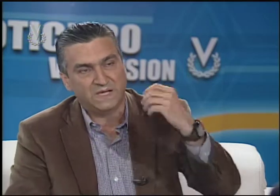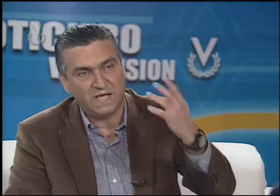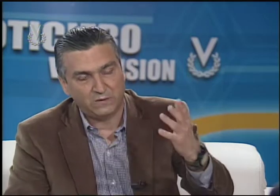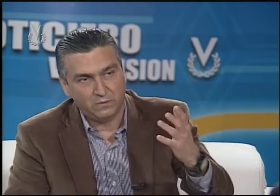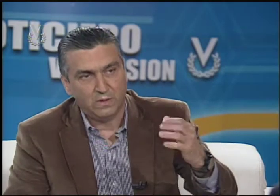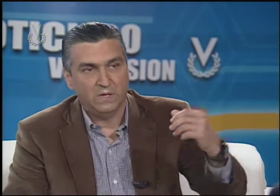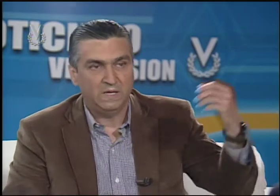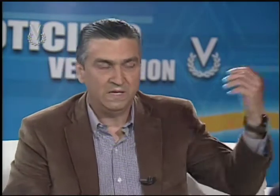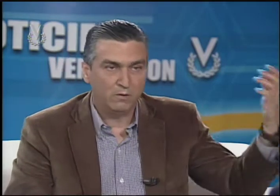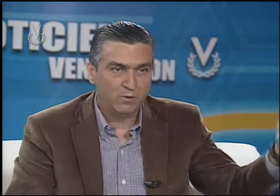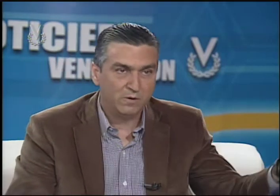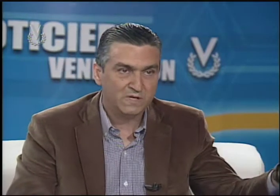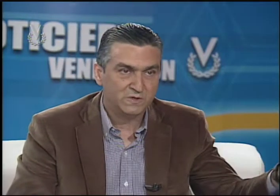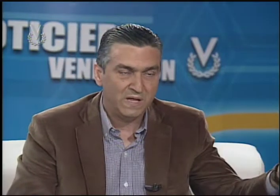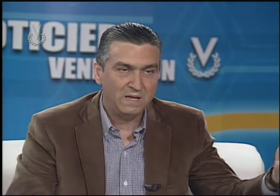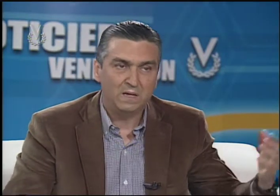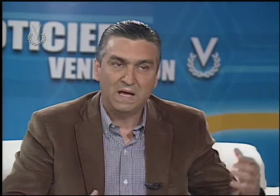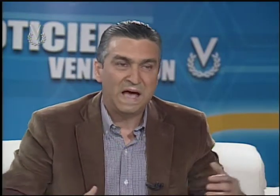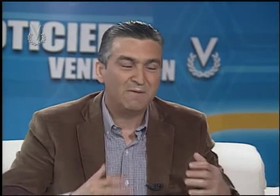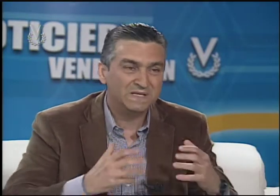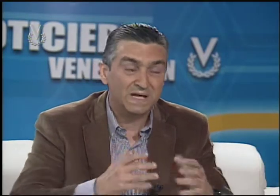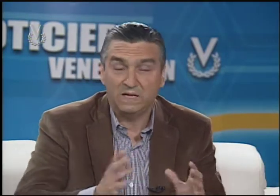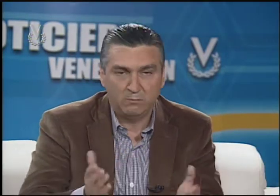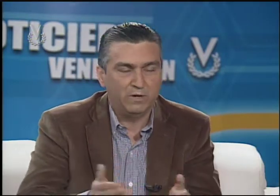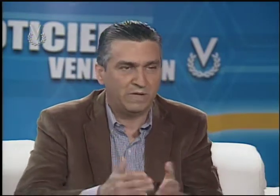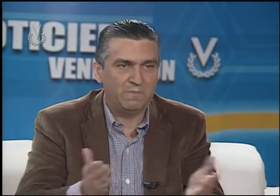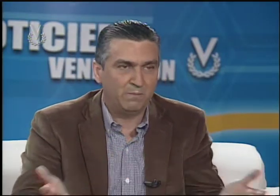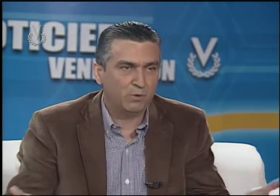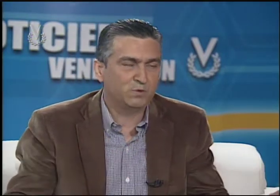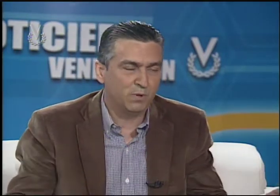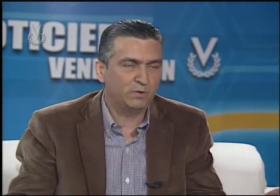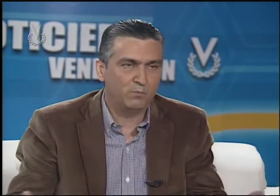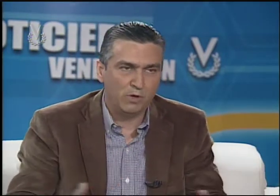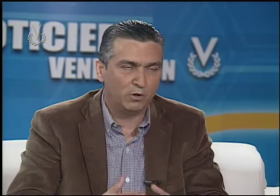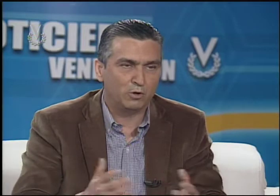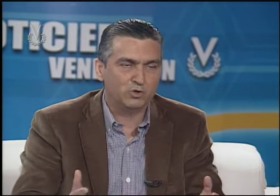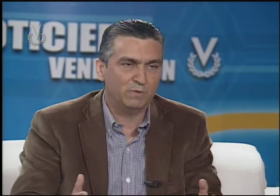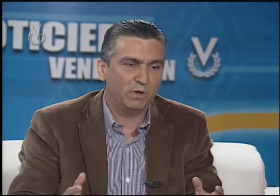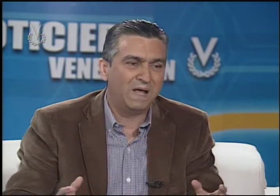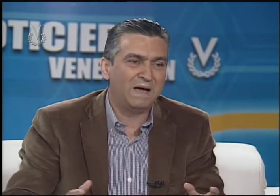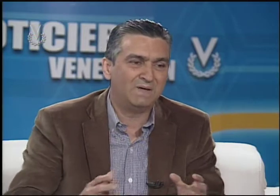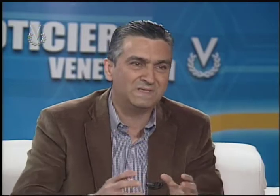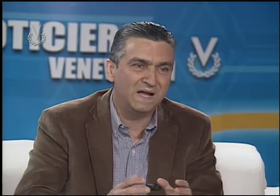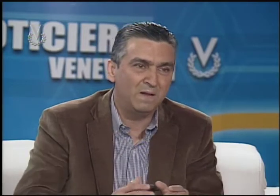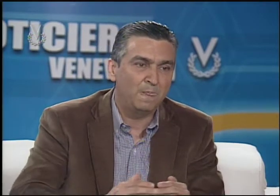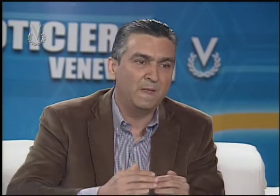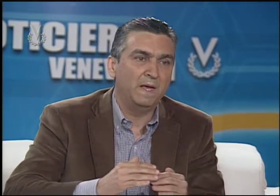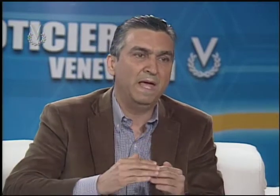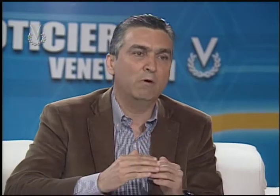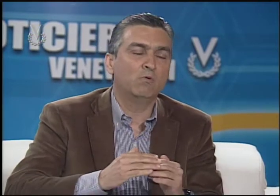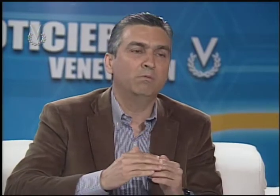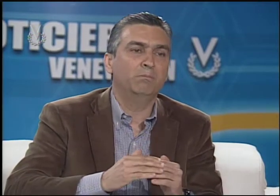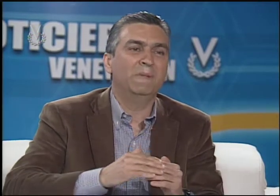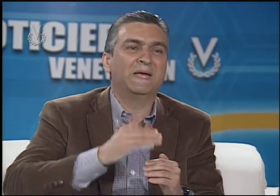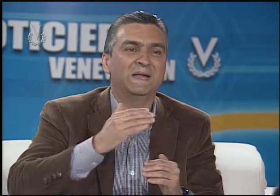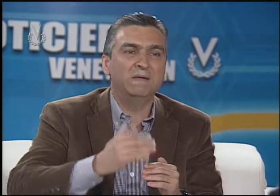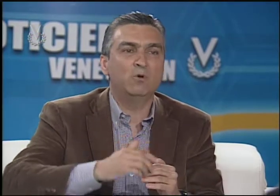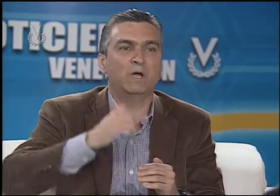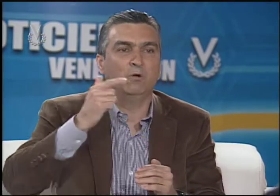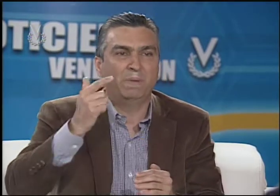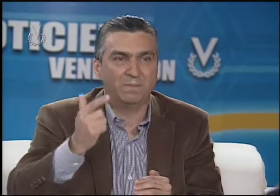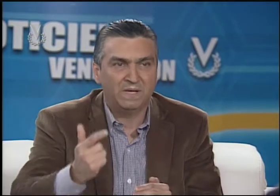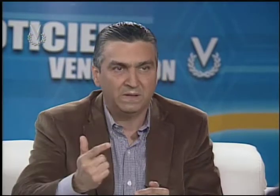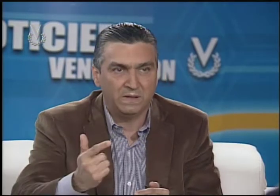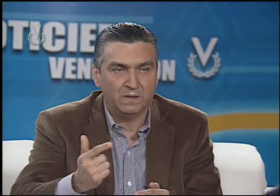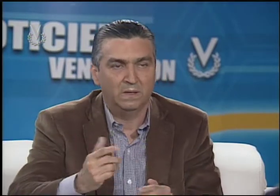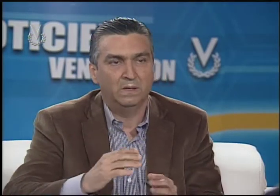los sindicatos y el gobierno nacional, avanzar, y bueno, y también por supuesto el pueblo, los consumidores, avanzar en un mecanismo